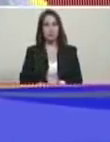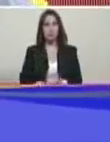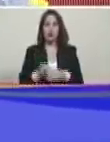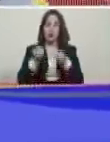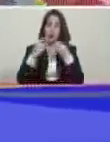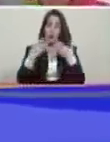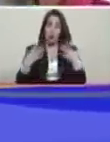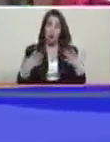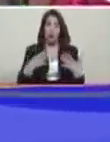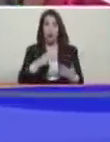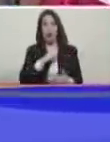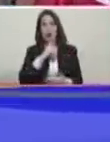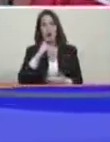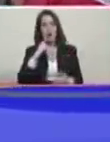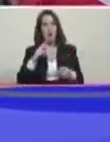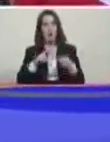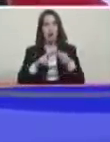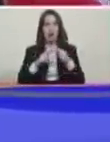de La Paz.